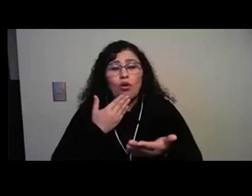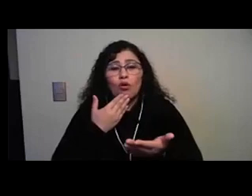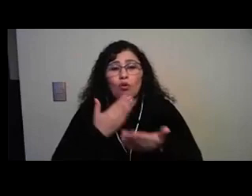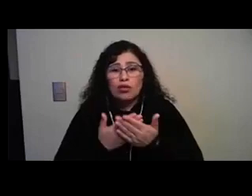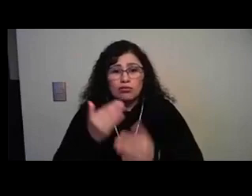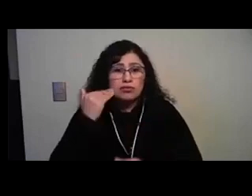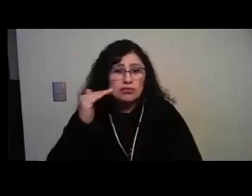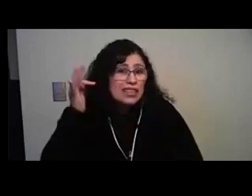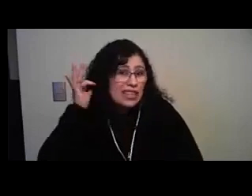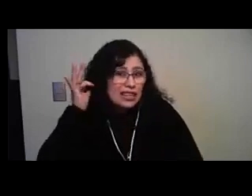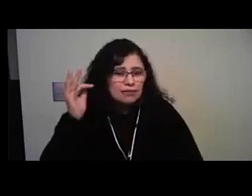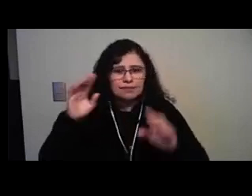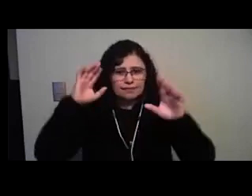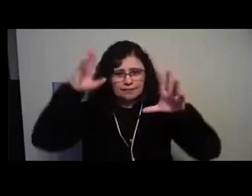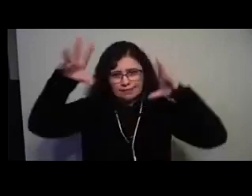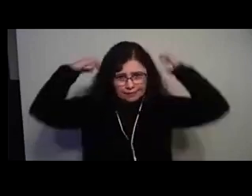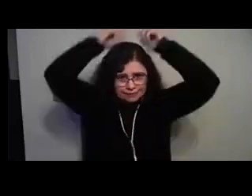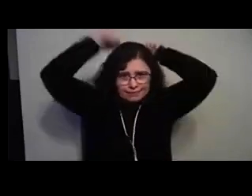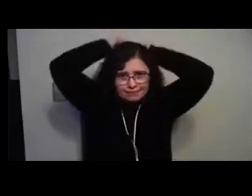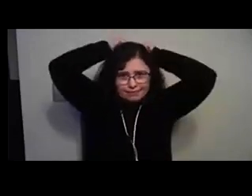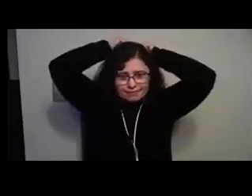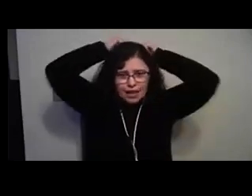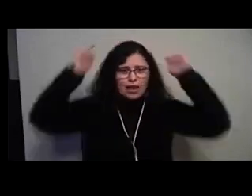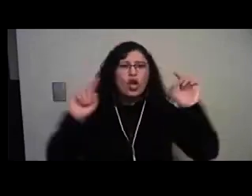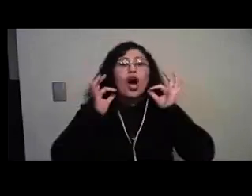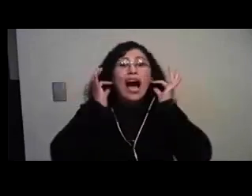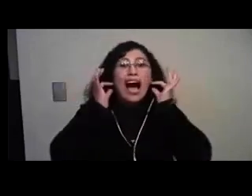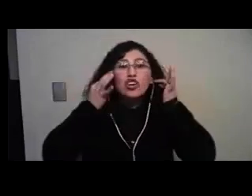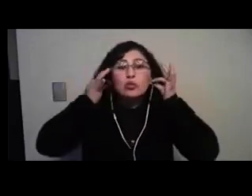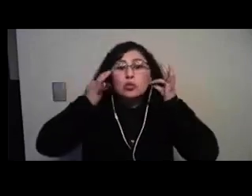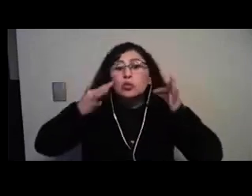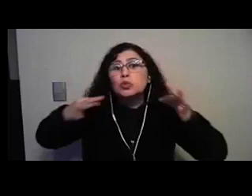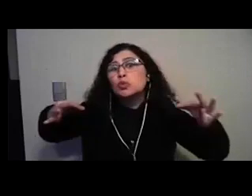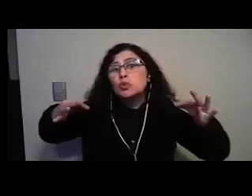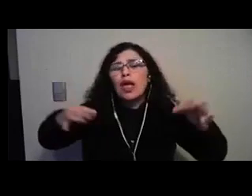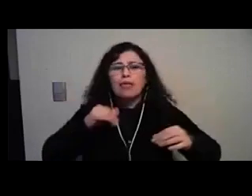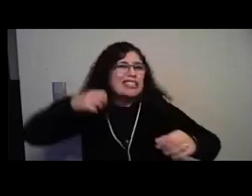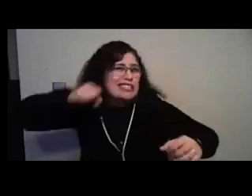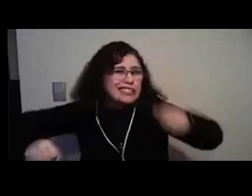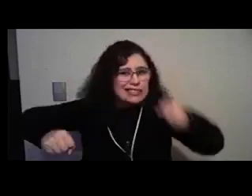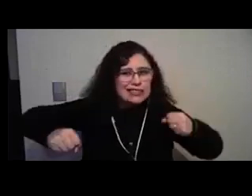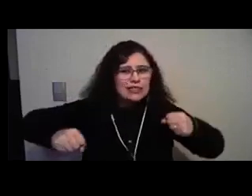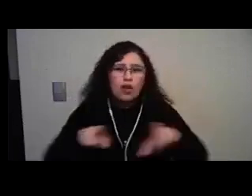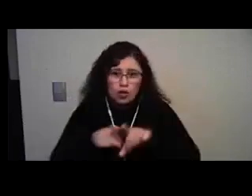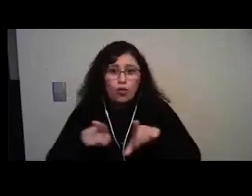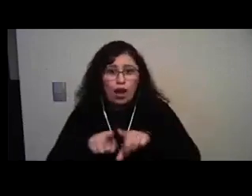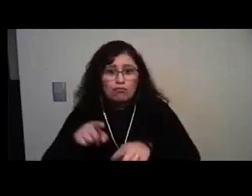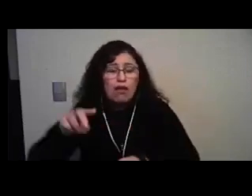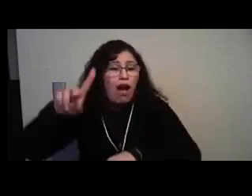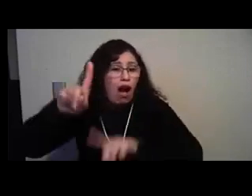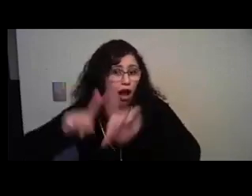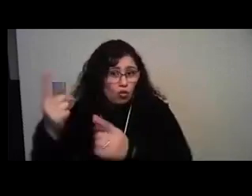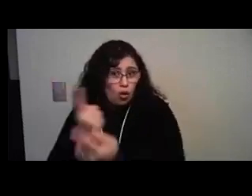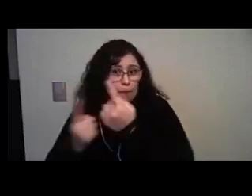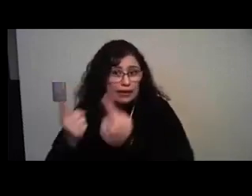pelo tomado, tratar de no llevar aritos que sean como de estos que cuelgan, porque eso también a veces pasa, ¿ya? Y algo que se le dice también